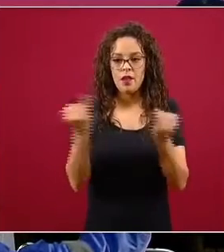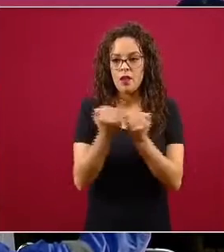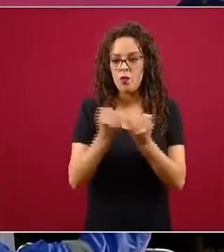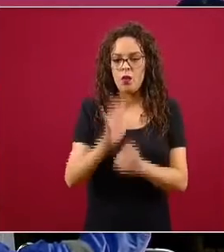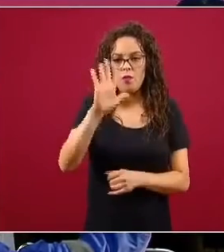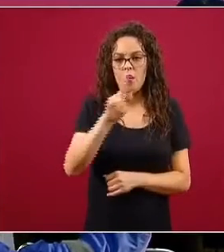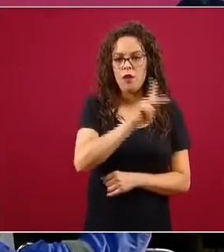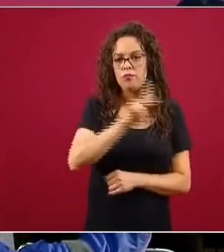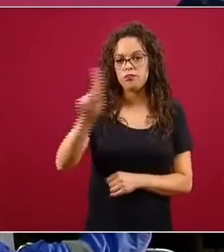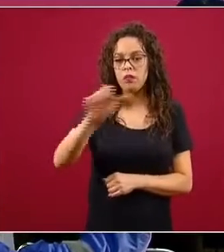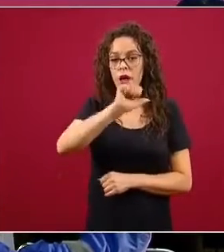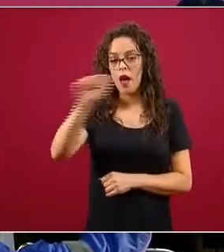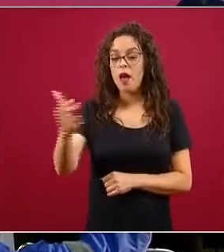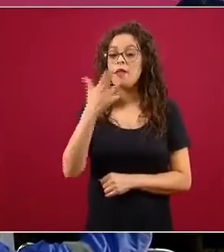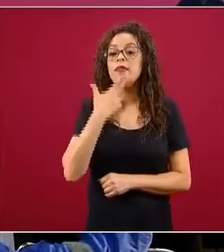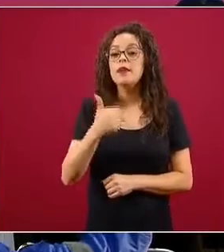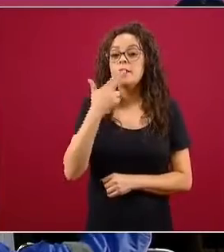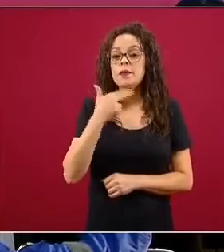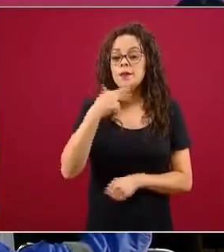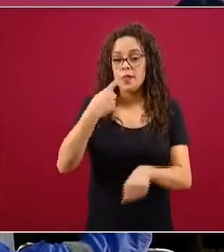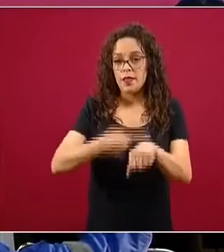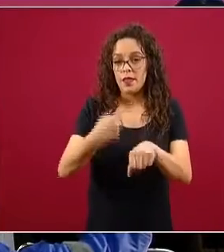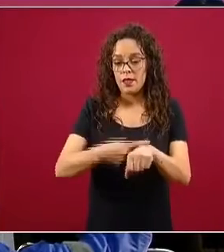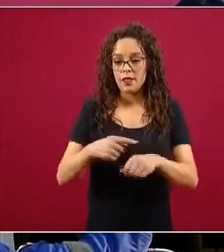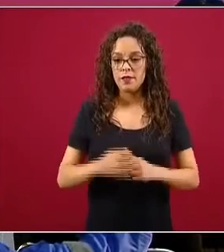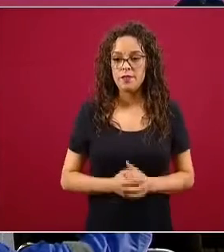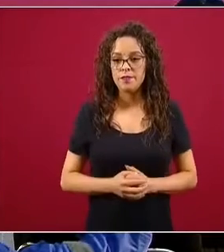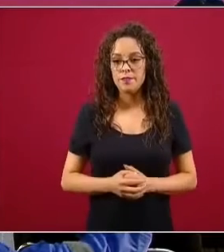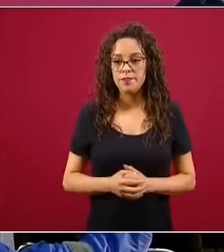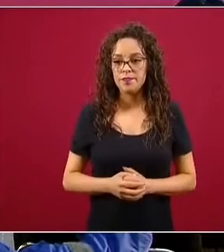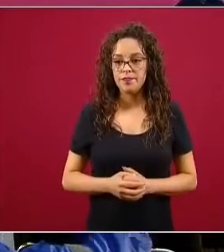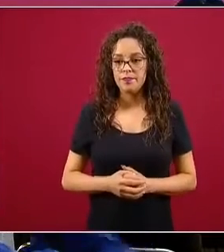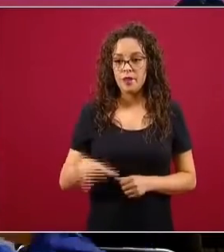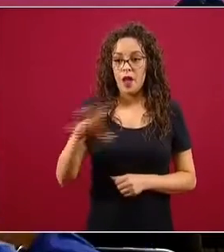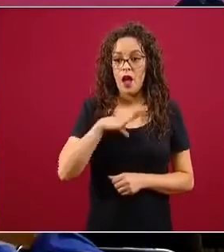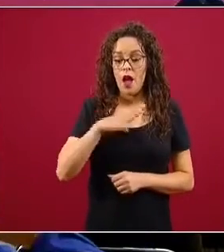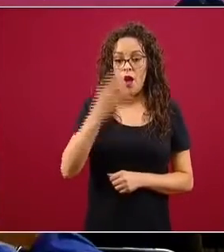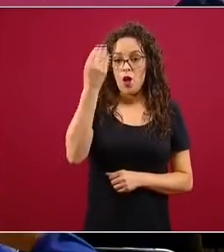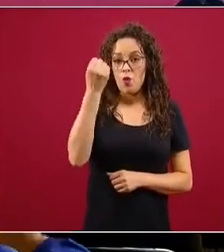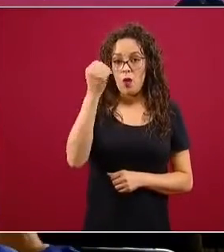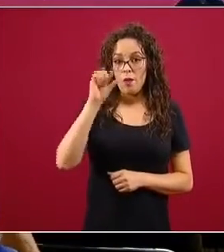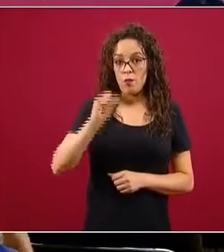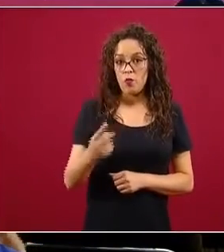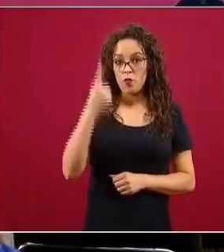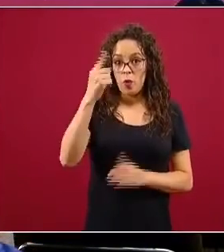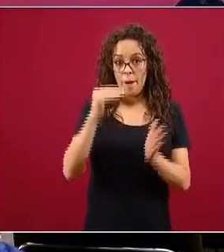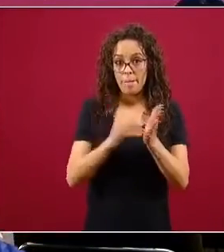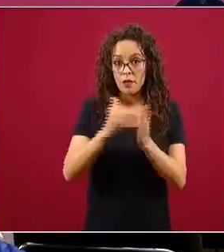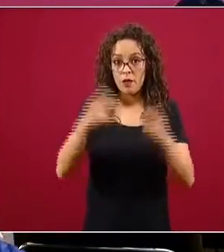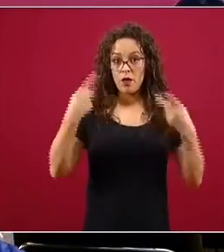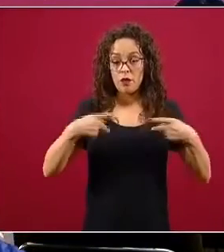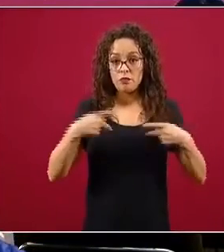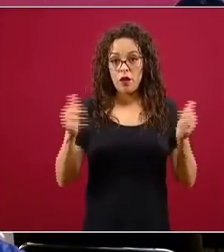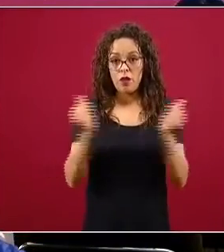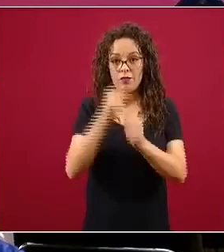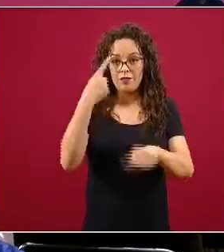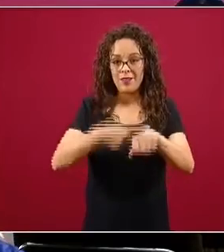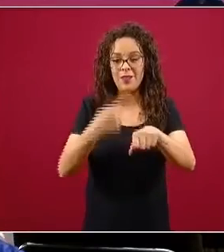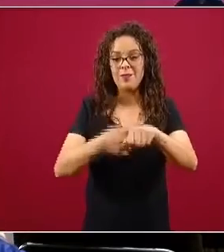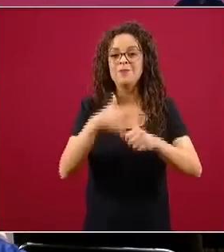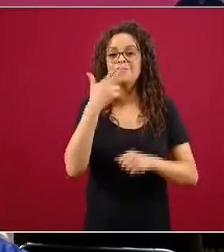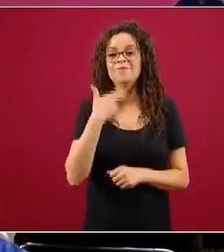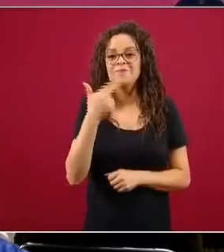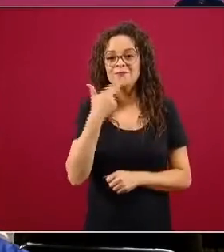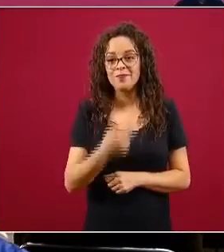por favor. Tenemos una estimación también con los datos que tenemos más o menos 9.1 millones de personas con diabetes, de los cuales